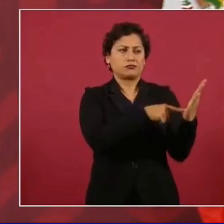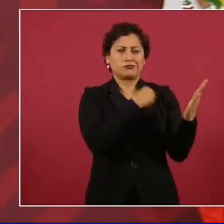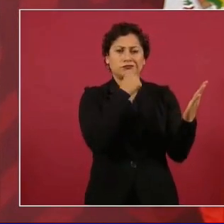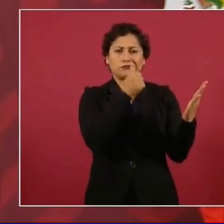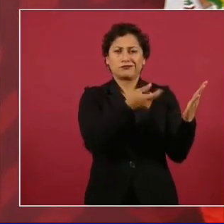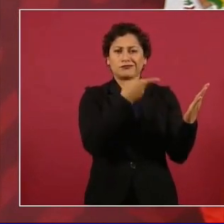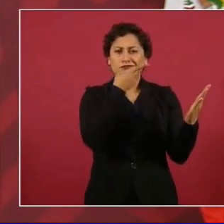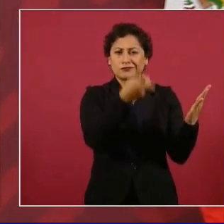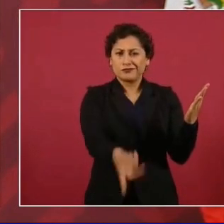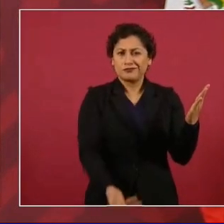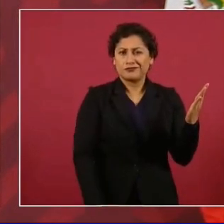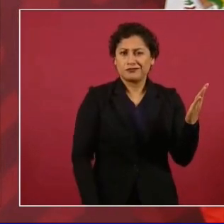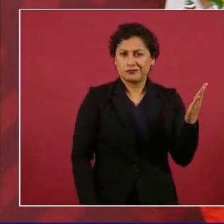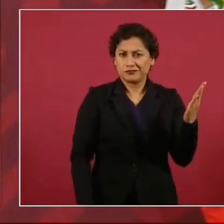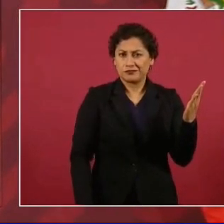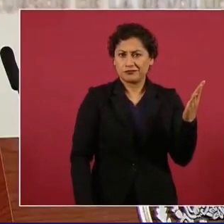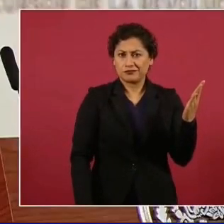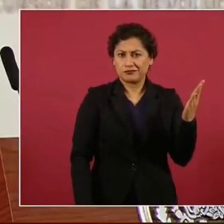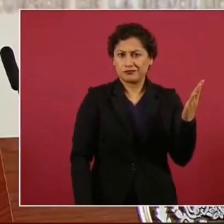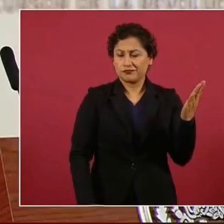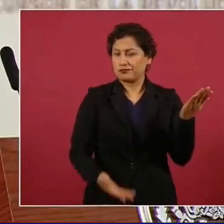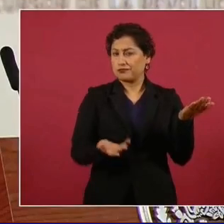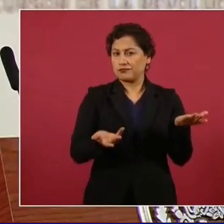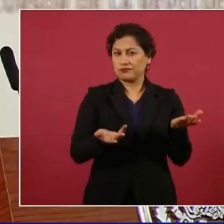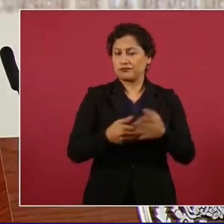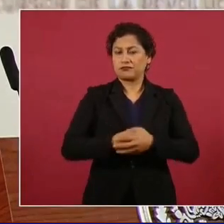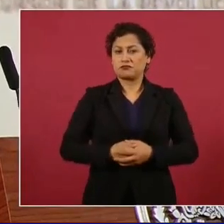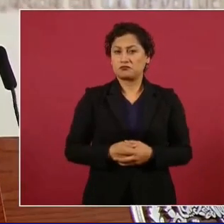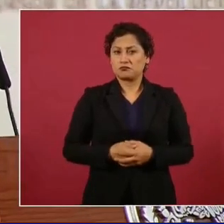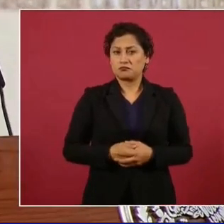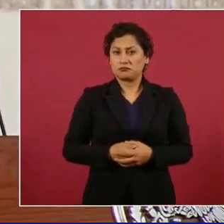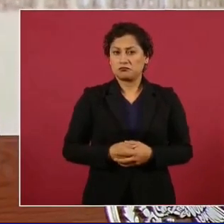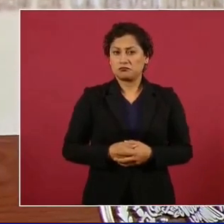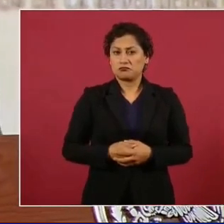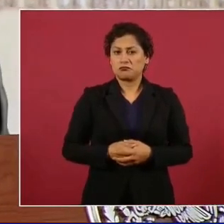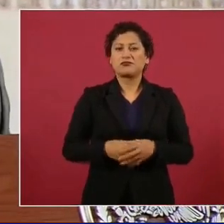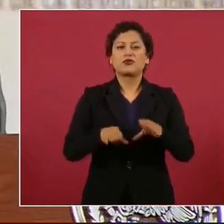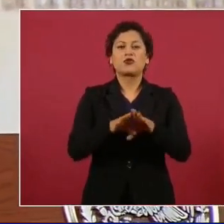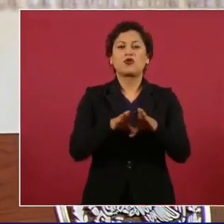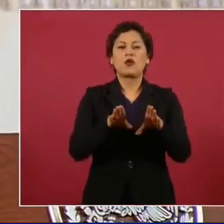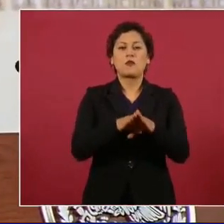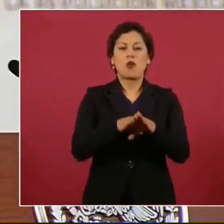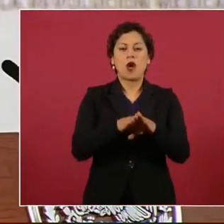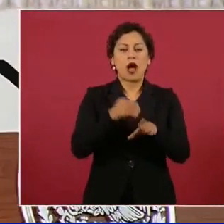como delito grave la corrupción. Era crear el aparato